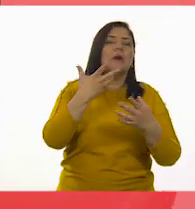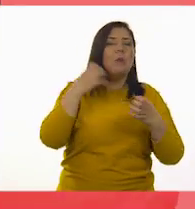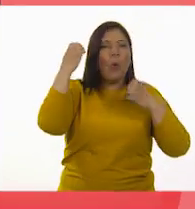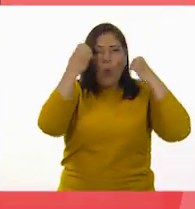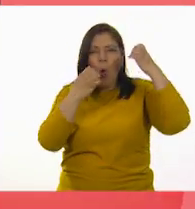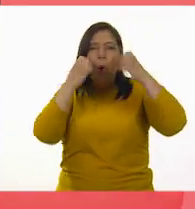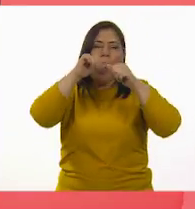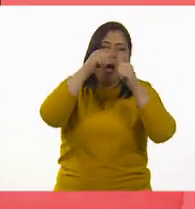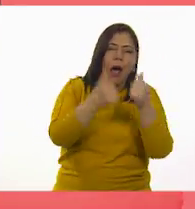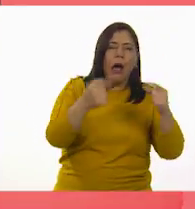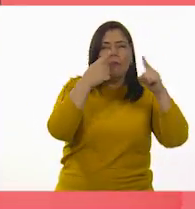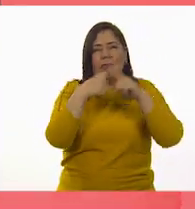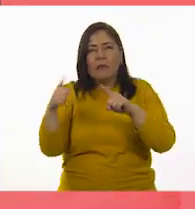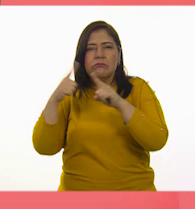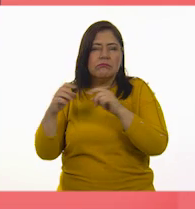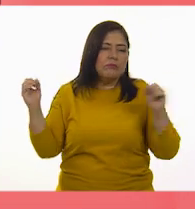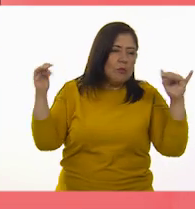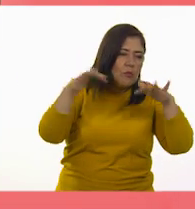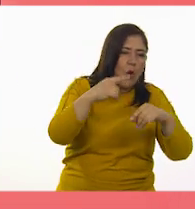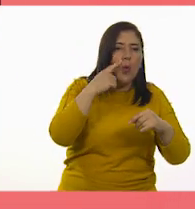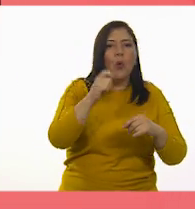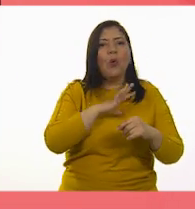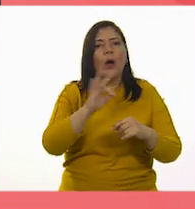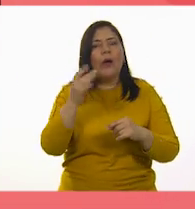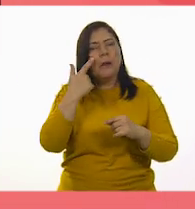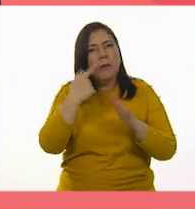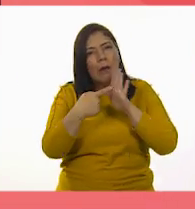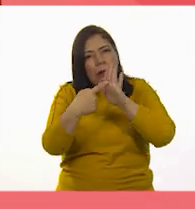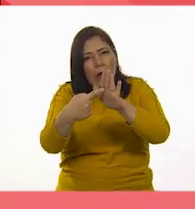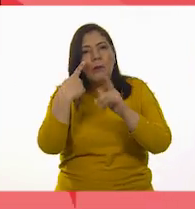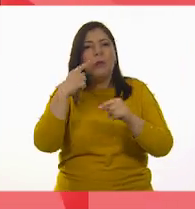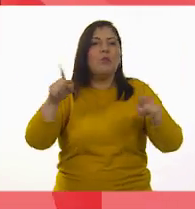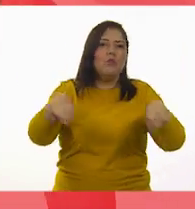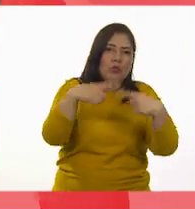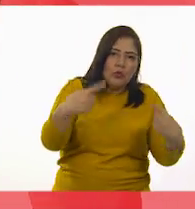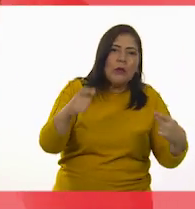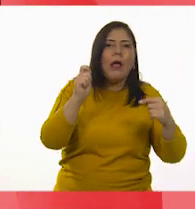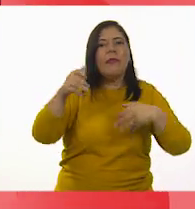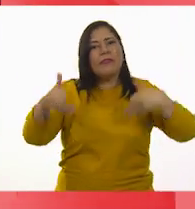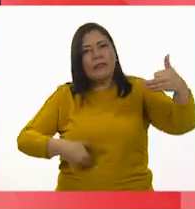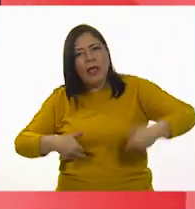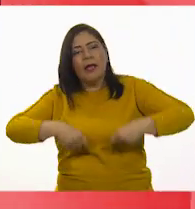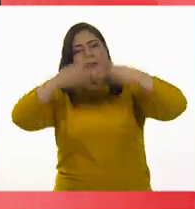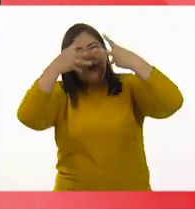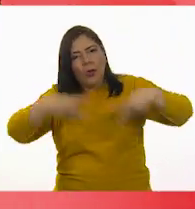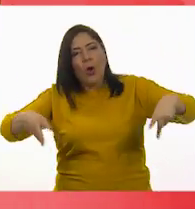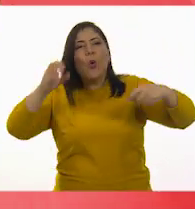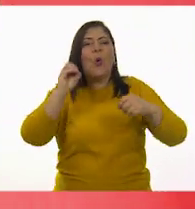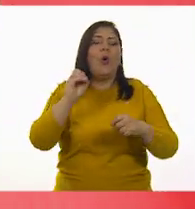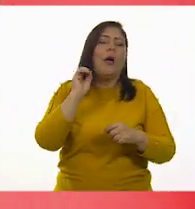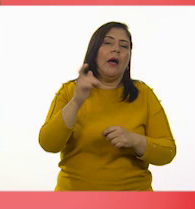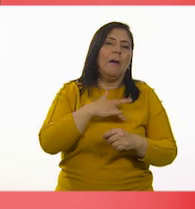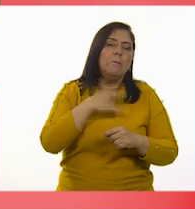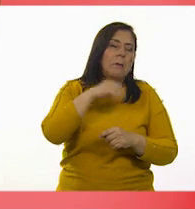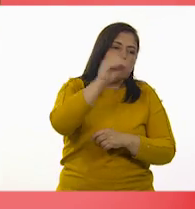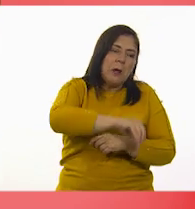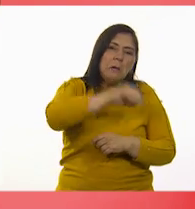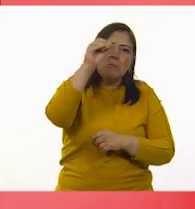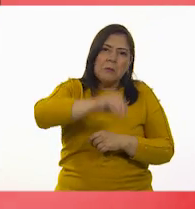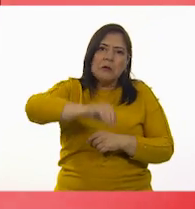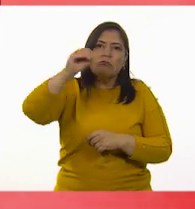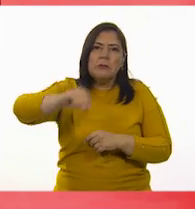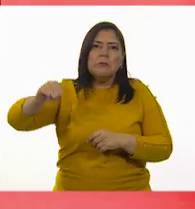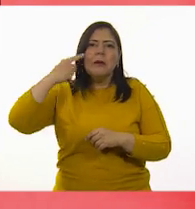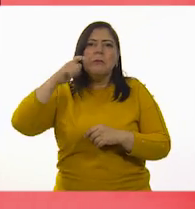exposiciones artísticas al año y dar cabida a muestras musicales, teatrales y sinfónicas itinerantes, es decir, que van y vienen